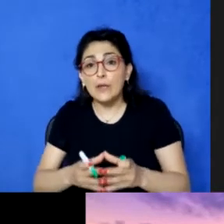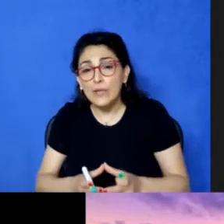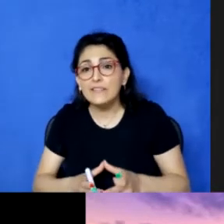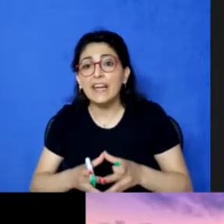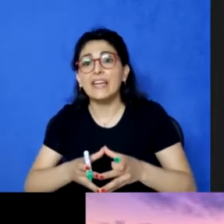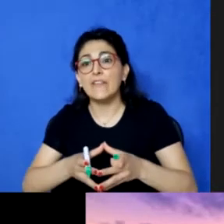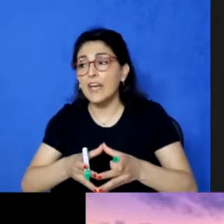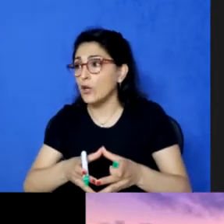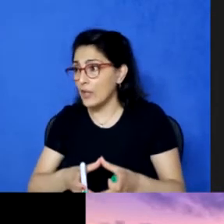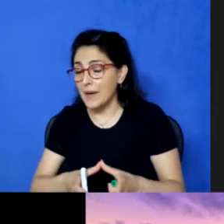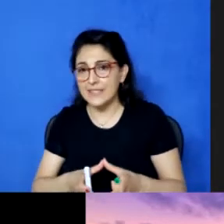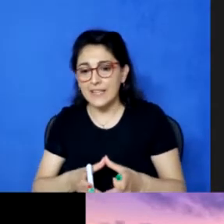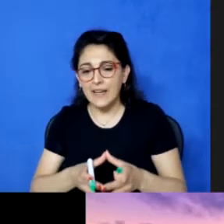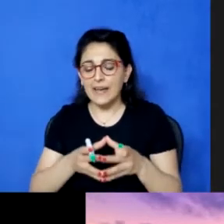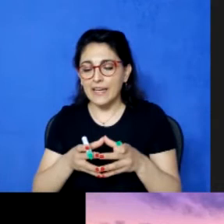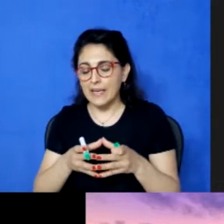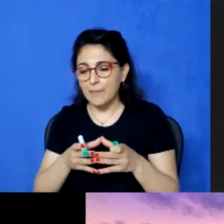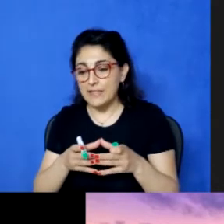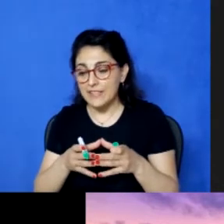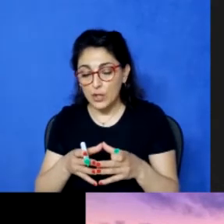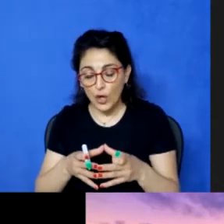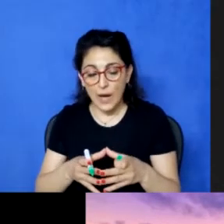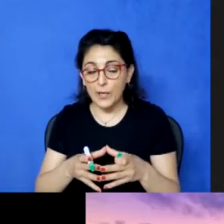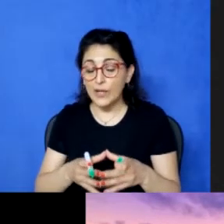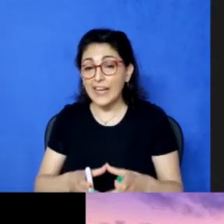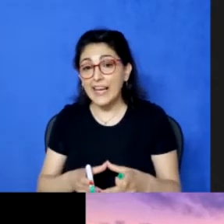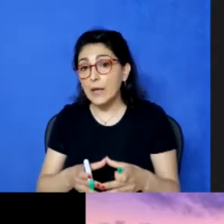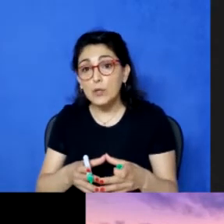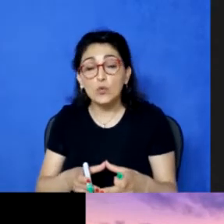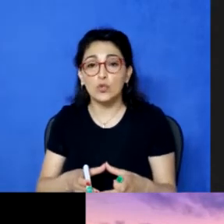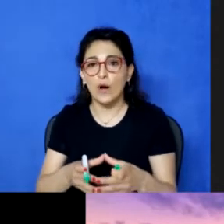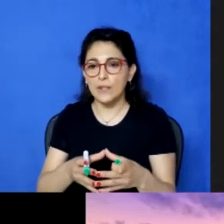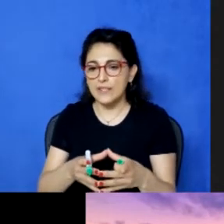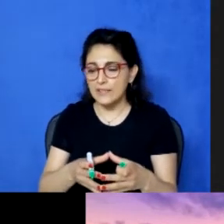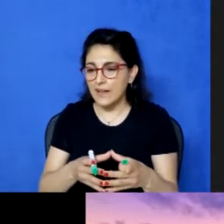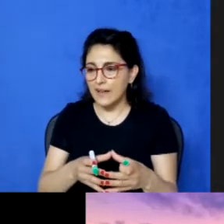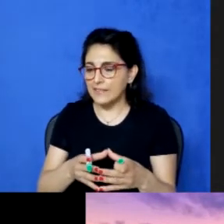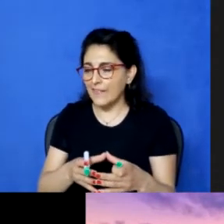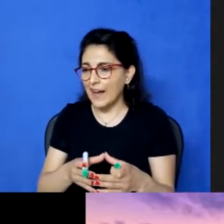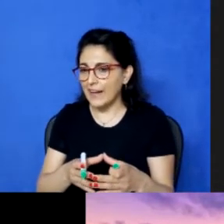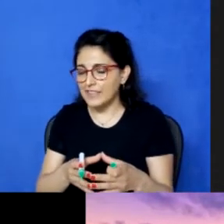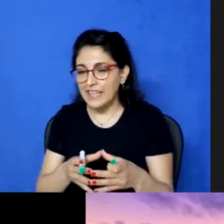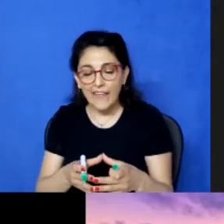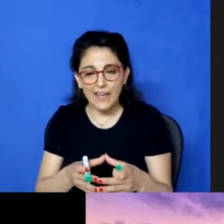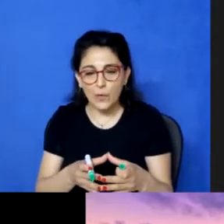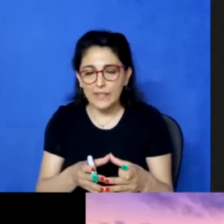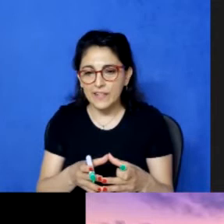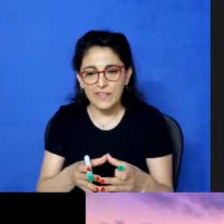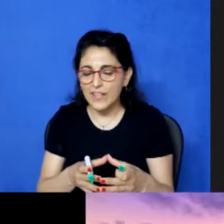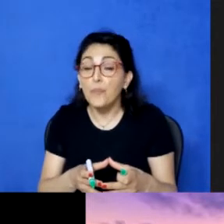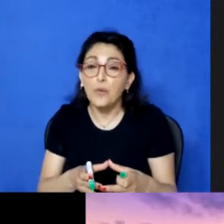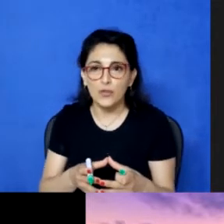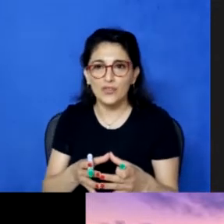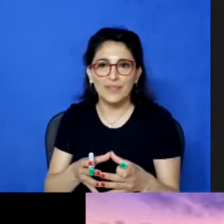vida nuestra y la vida de los demás. Me enseñó a valorar cada minuto. A veces estaba tirada en la cuarentena